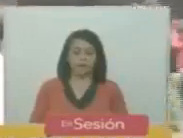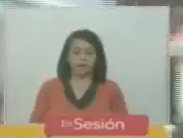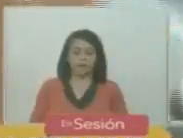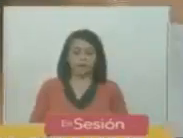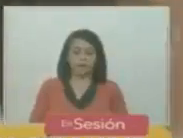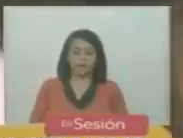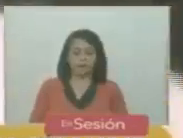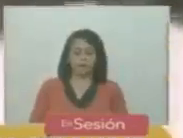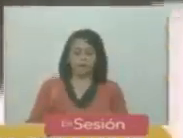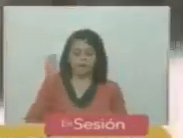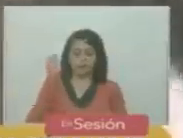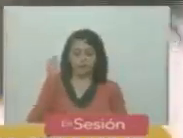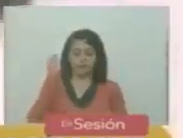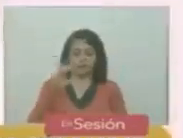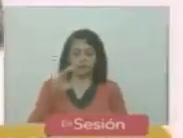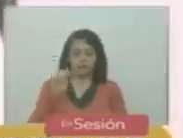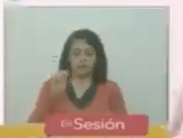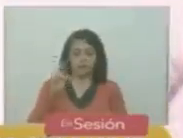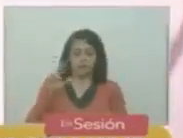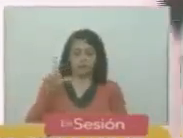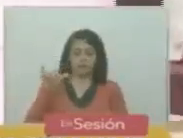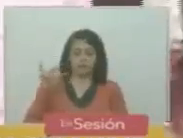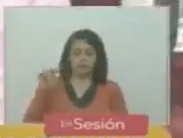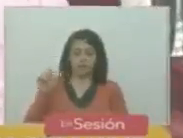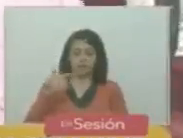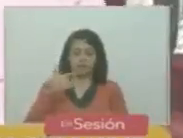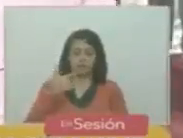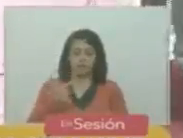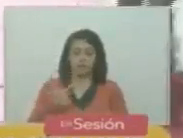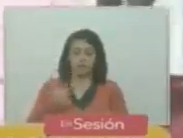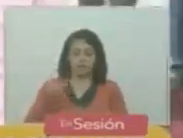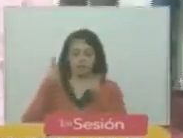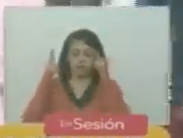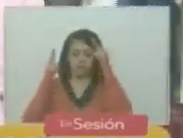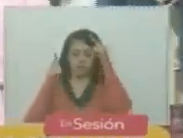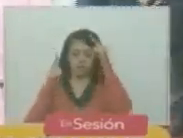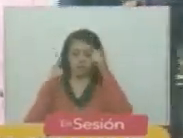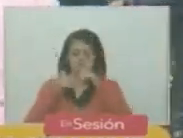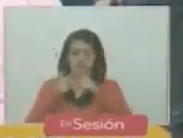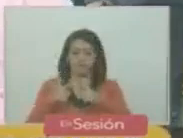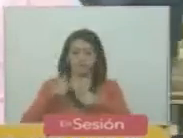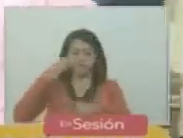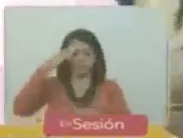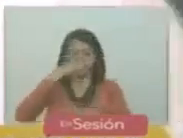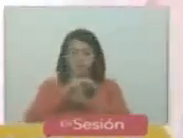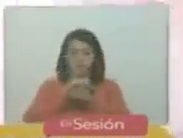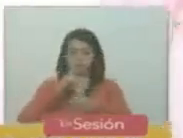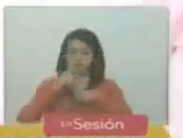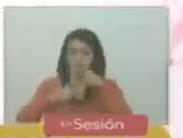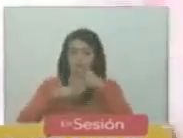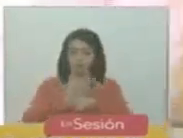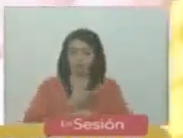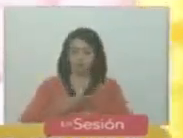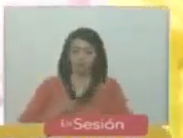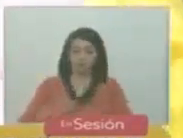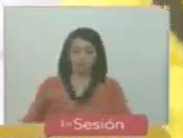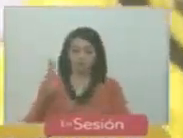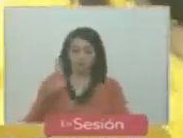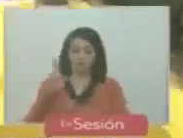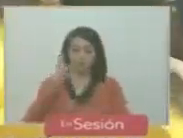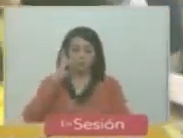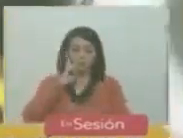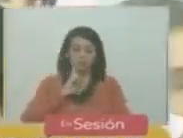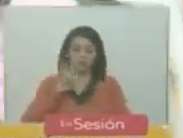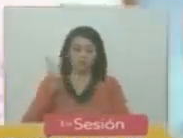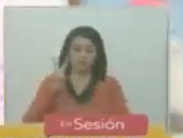De la diputada Carolina Sinestari, quien dijo que Hugo Rafael Chávez Frías fue militar, político y presidente de la República